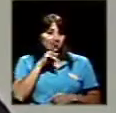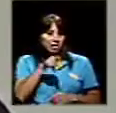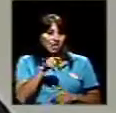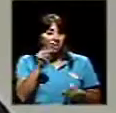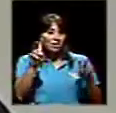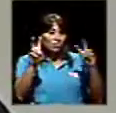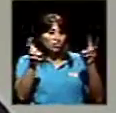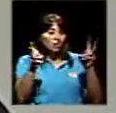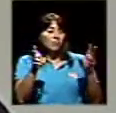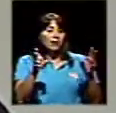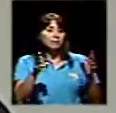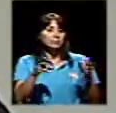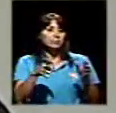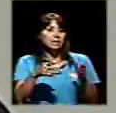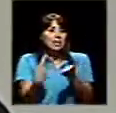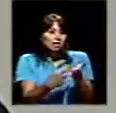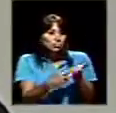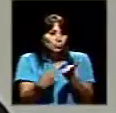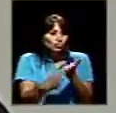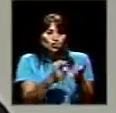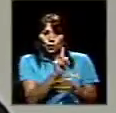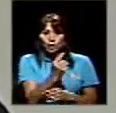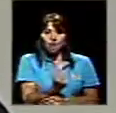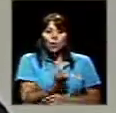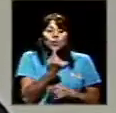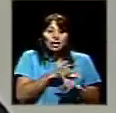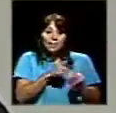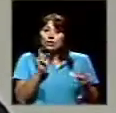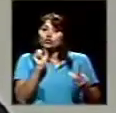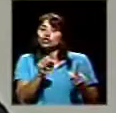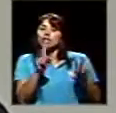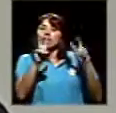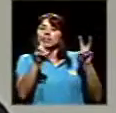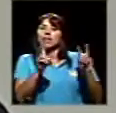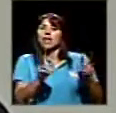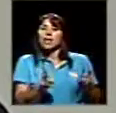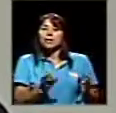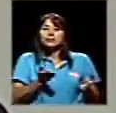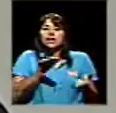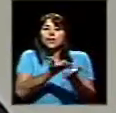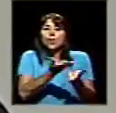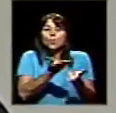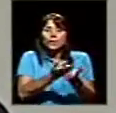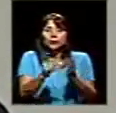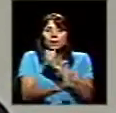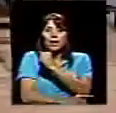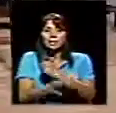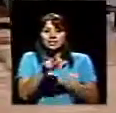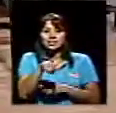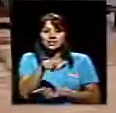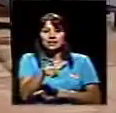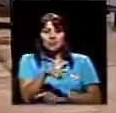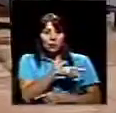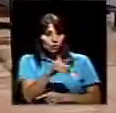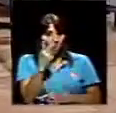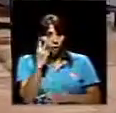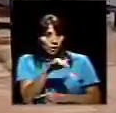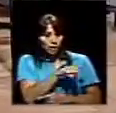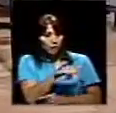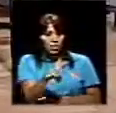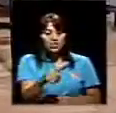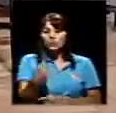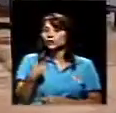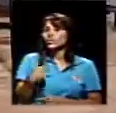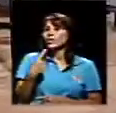la única, pero me parece que hay una agenda de cosas que el país necesita. ¿Lo perciben ustedes de esa forma? O? Sí, yo diría que el problema de esa reforma,